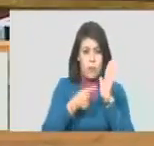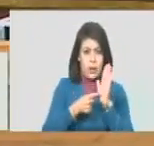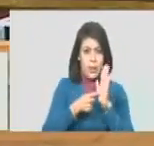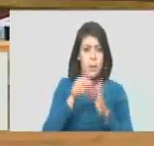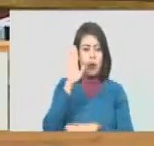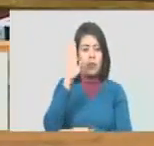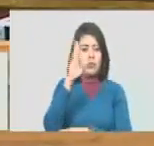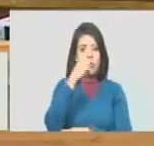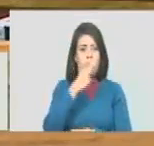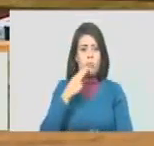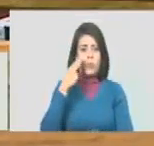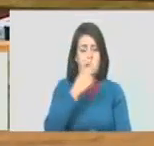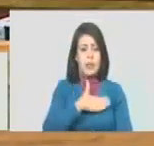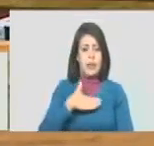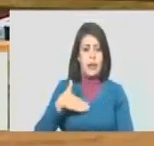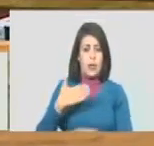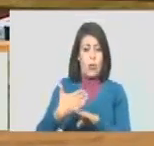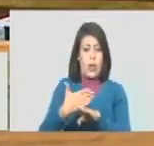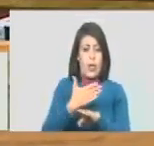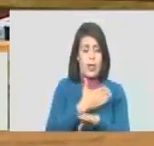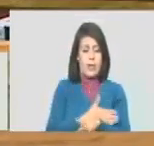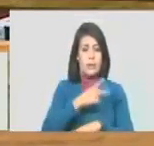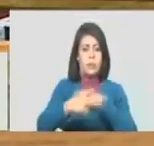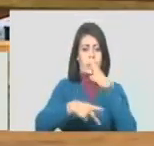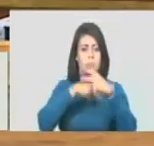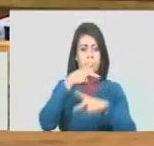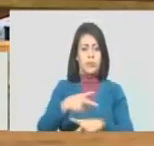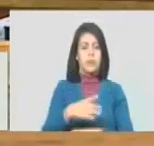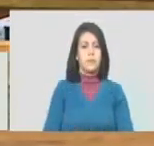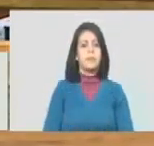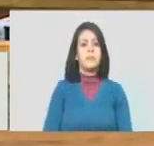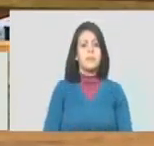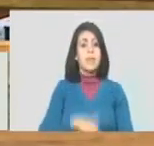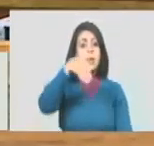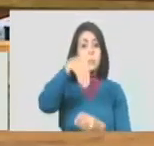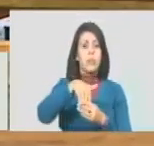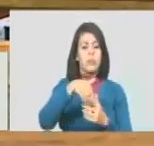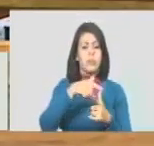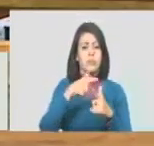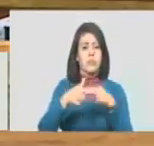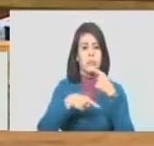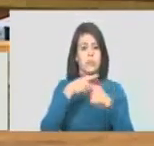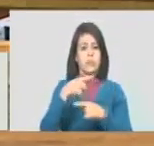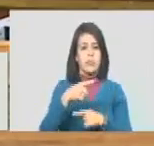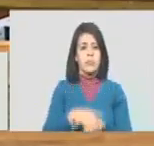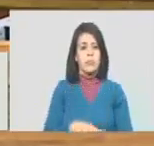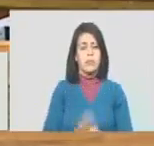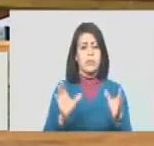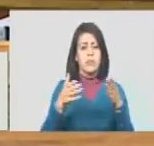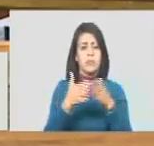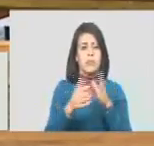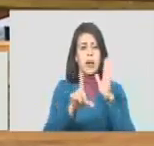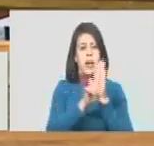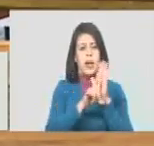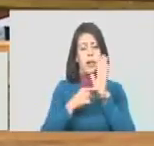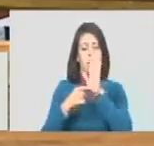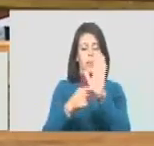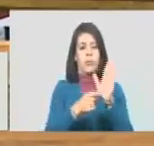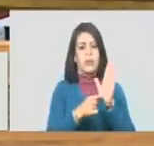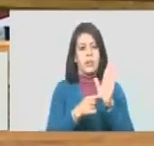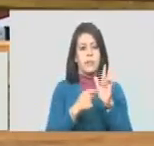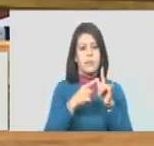ese compromiso. Quiero, antes de proceder a votar el cuerpo de la ley